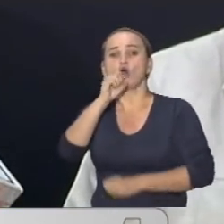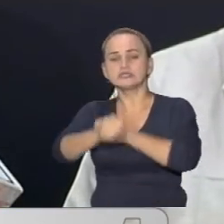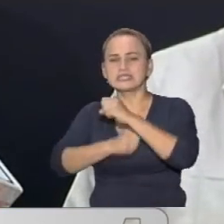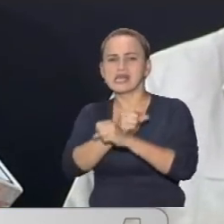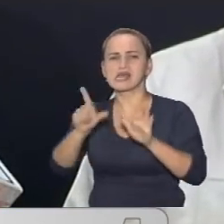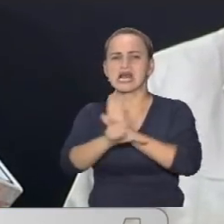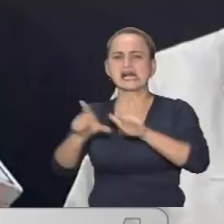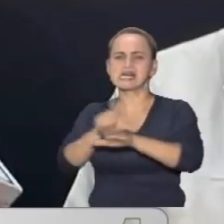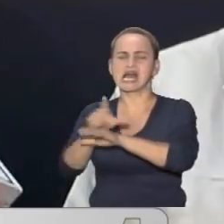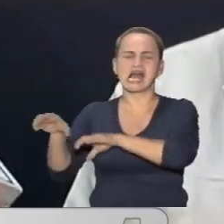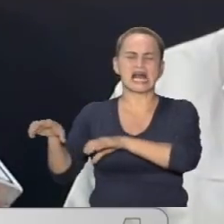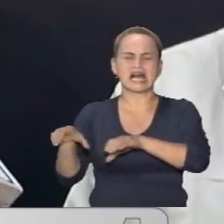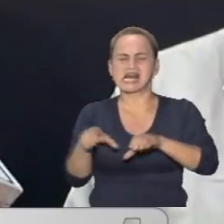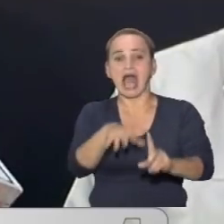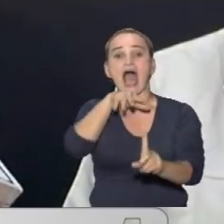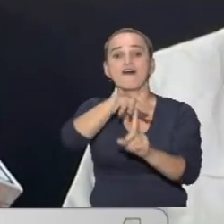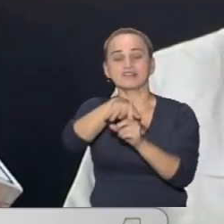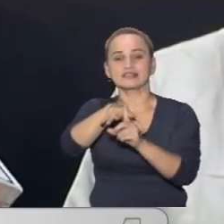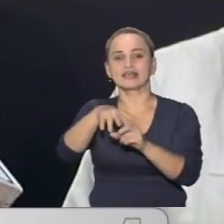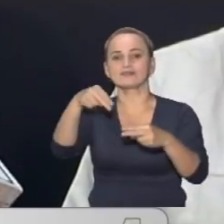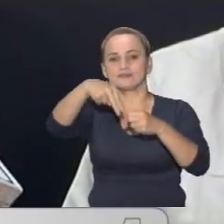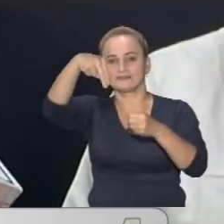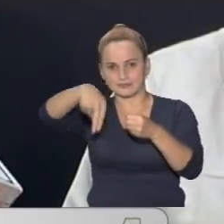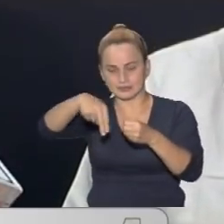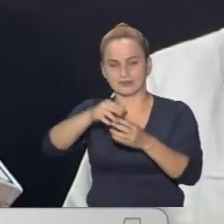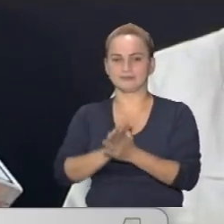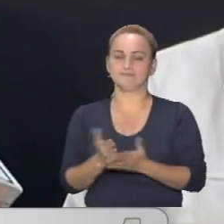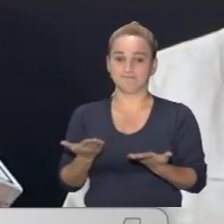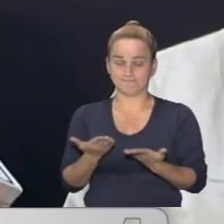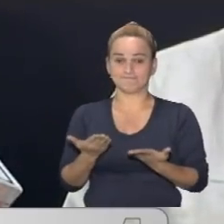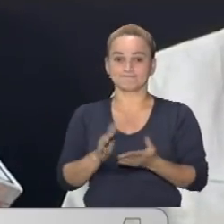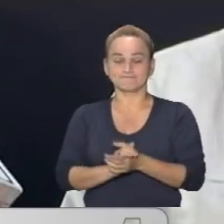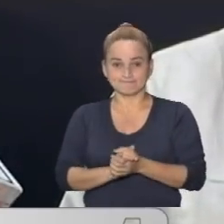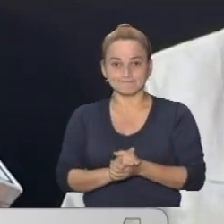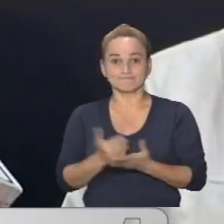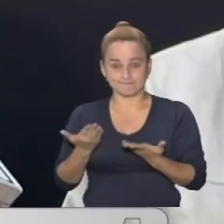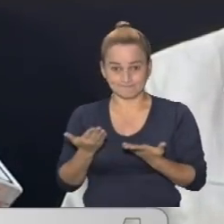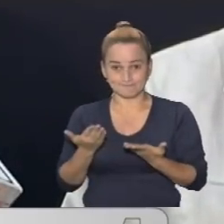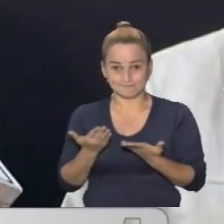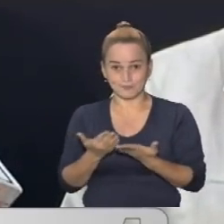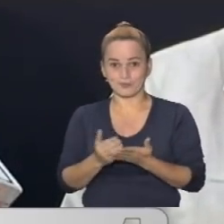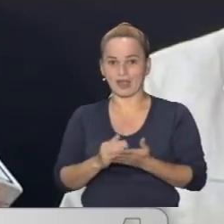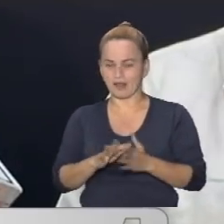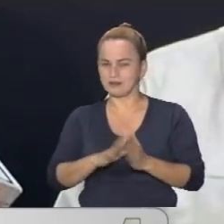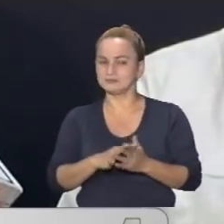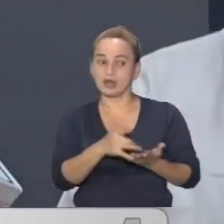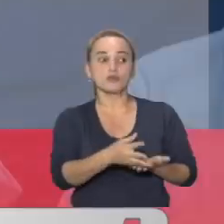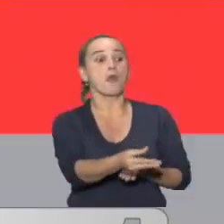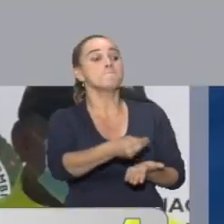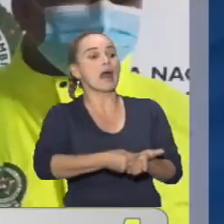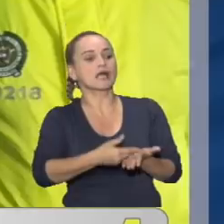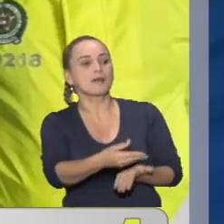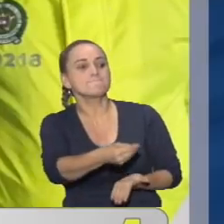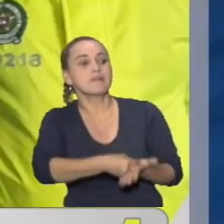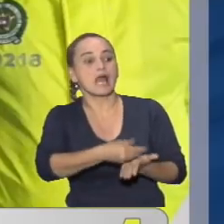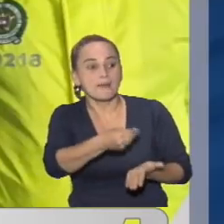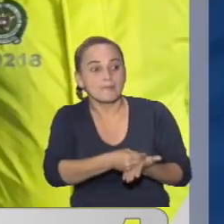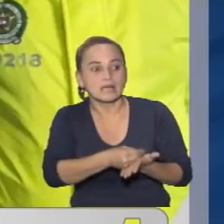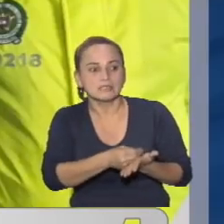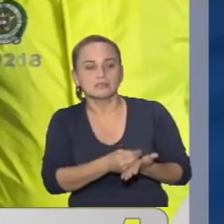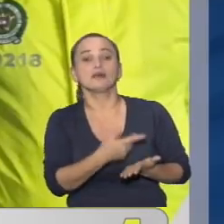delinquiendo, causándole daño a la sociedad. No solamente en la parte de la extorsión, sino también del